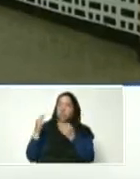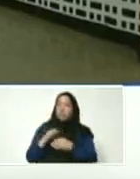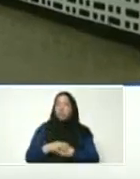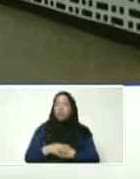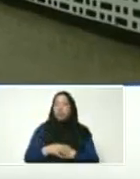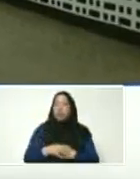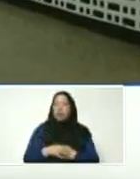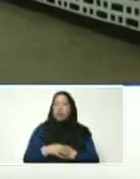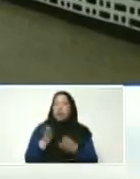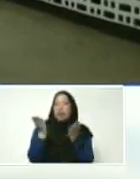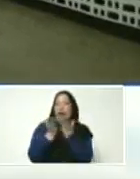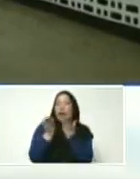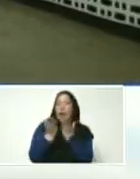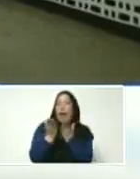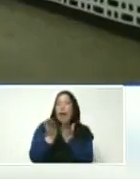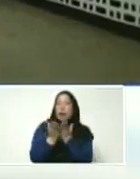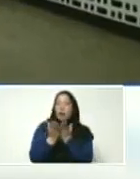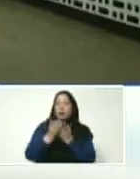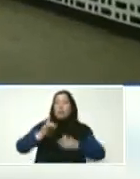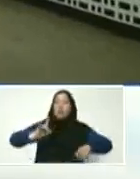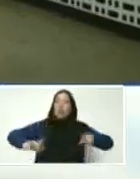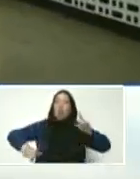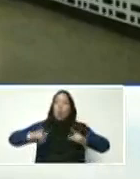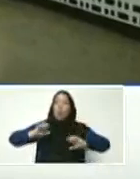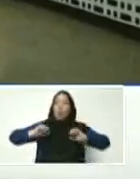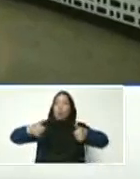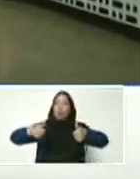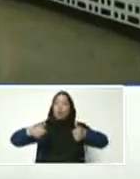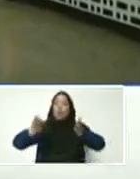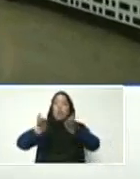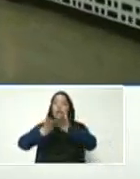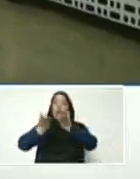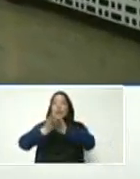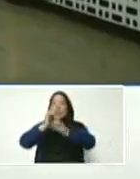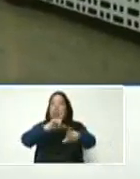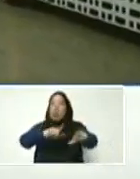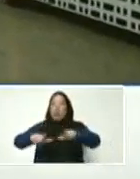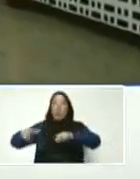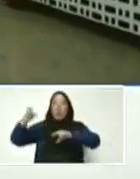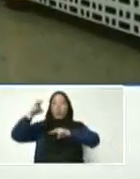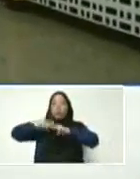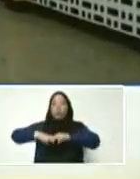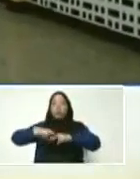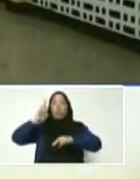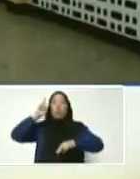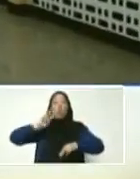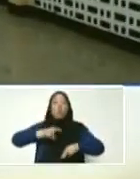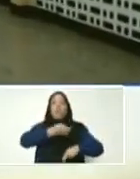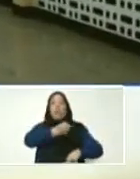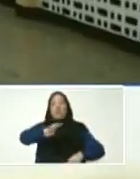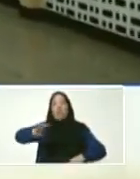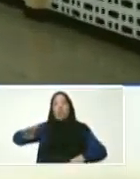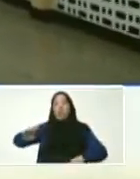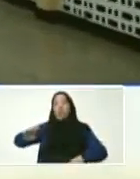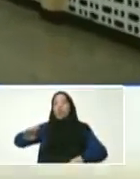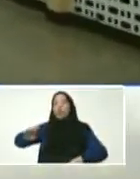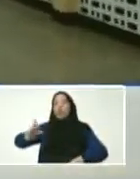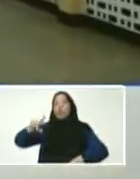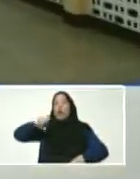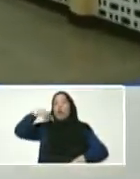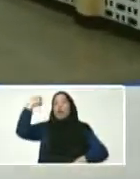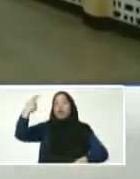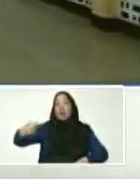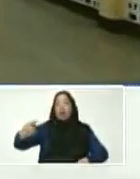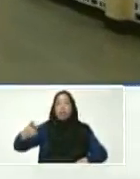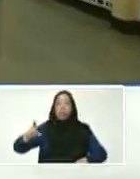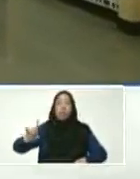Al salón de clase de él le correspondía arreglar el salón y dejarlo en perfectas condiciones para el año escolar